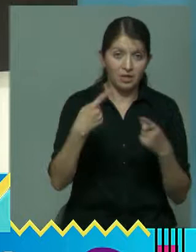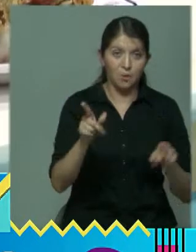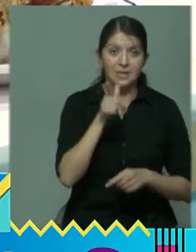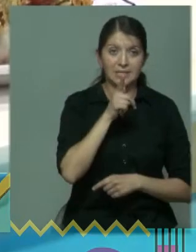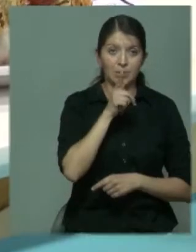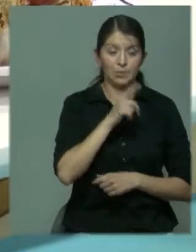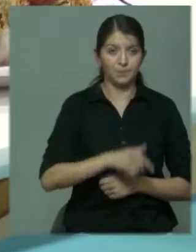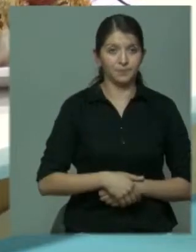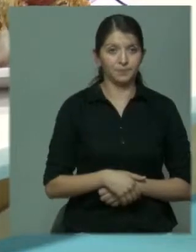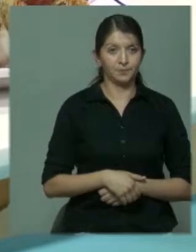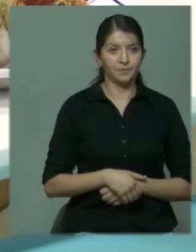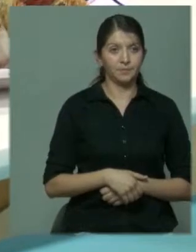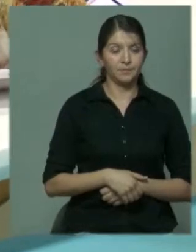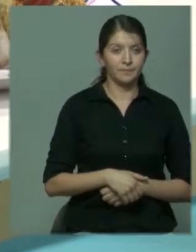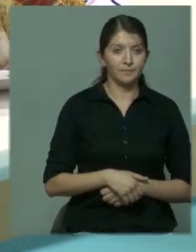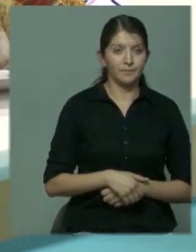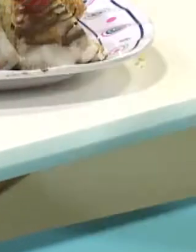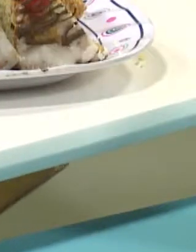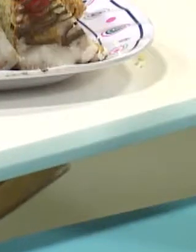parecidos.